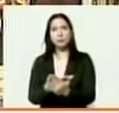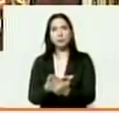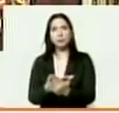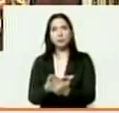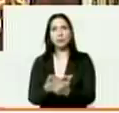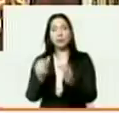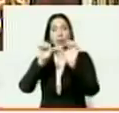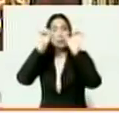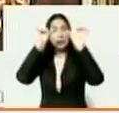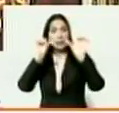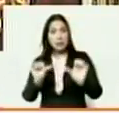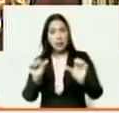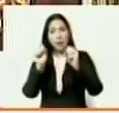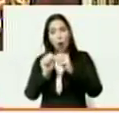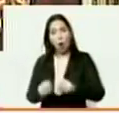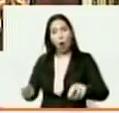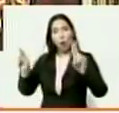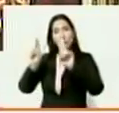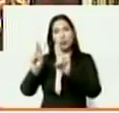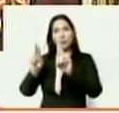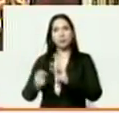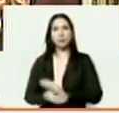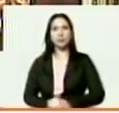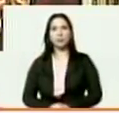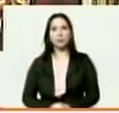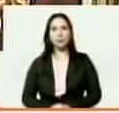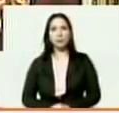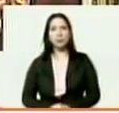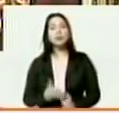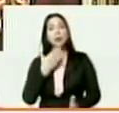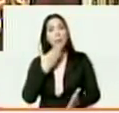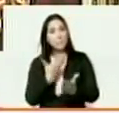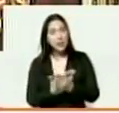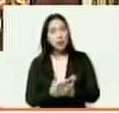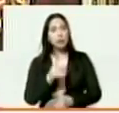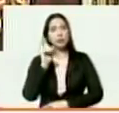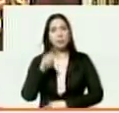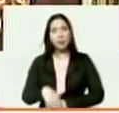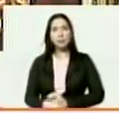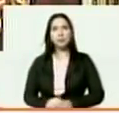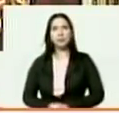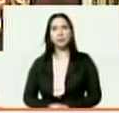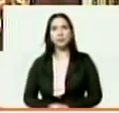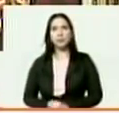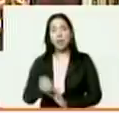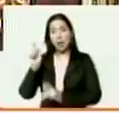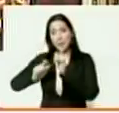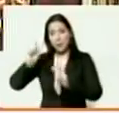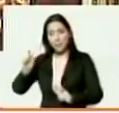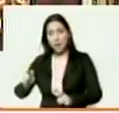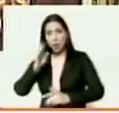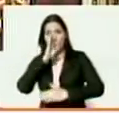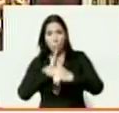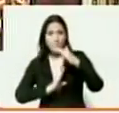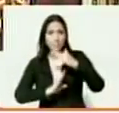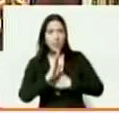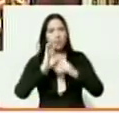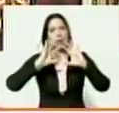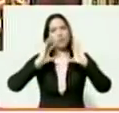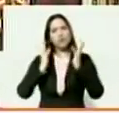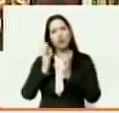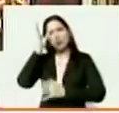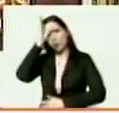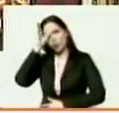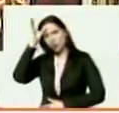al sistema de Naciones Unidas y le pido sobre todo a la gente noble del mundo, a la gente consciente